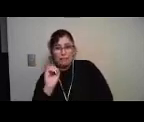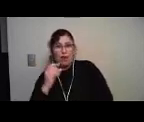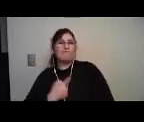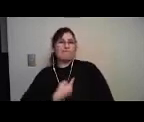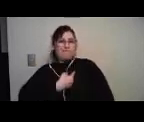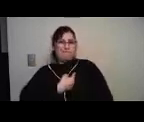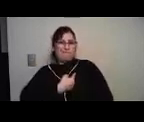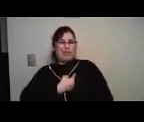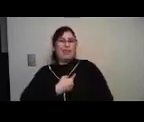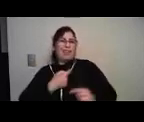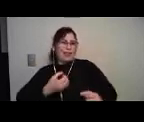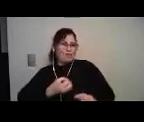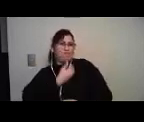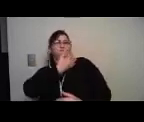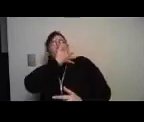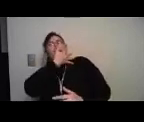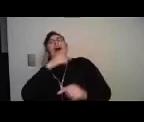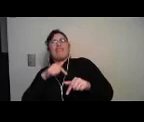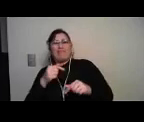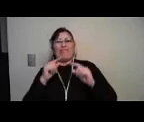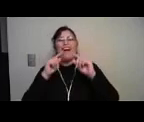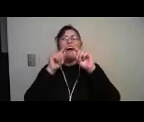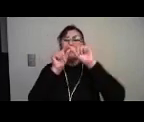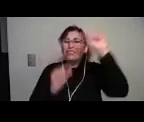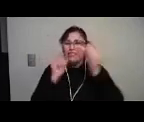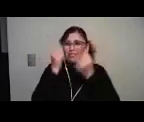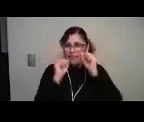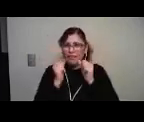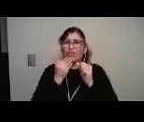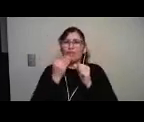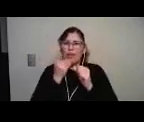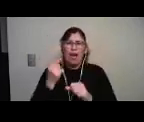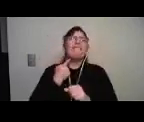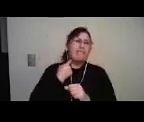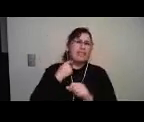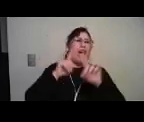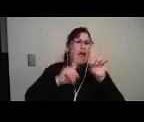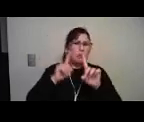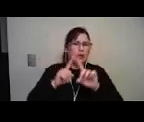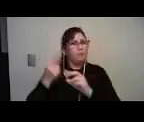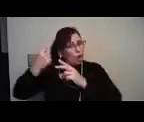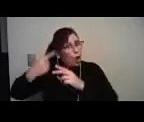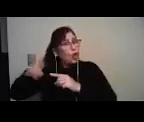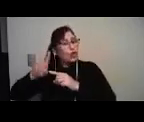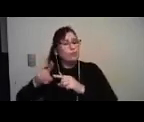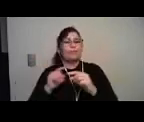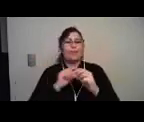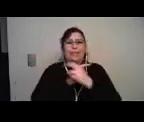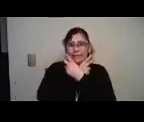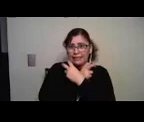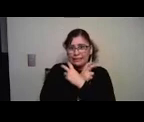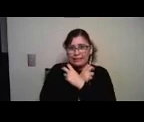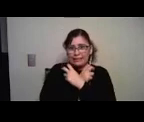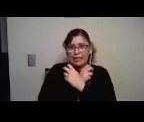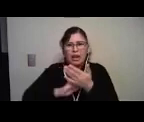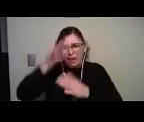funcionalidad de los nervios periféricos, ¿ya? Algunos agentes infecciosos como la enfermedad de Lyme, ¿cierto?